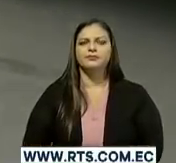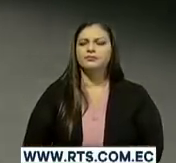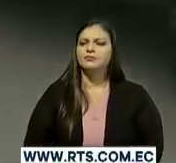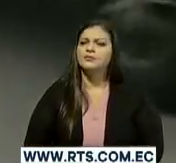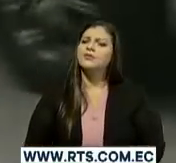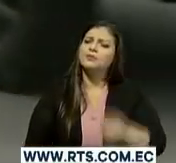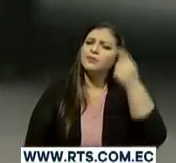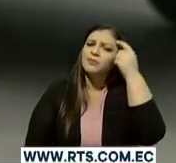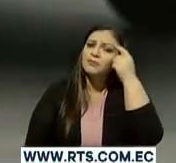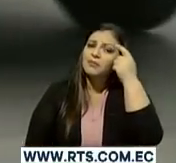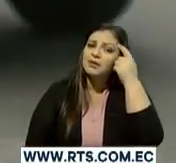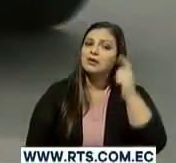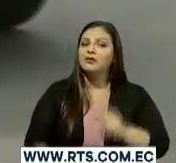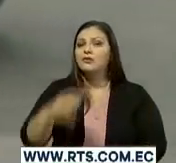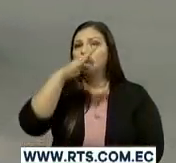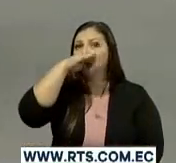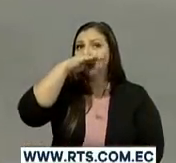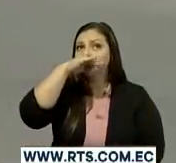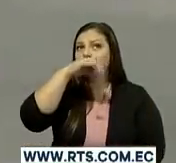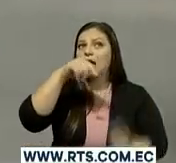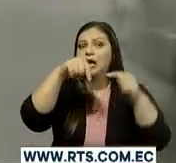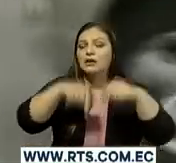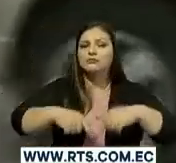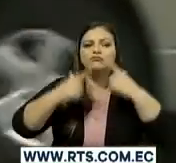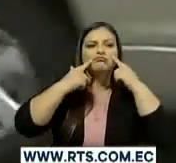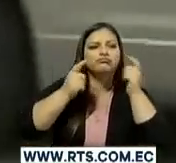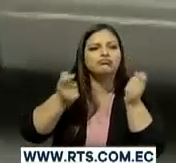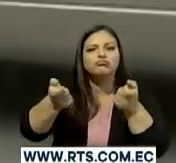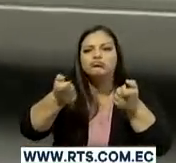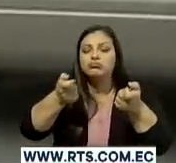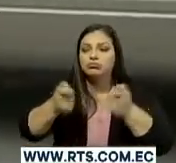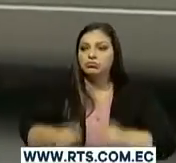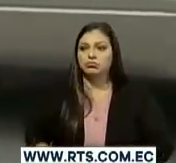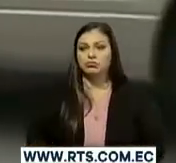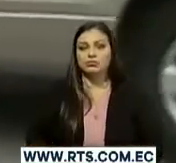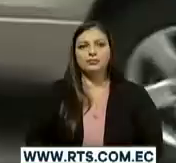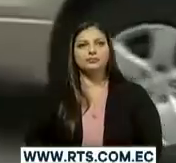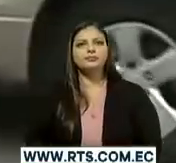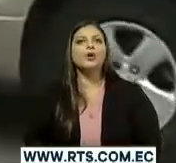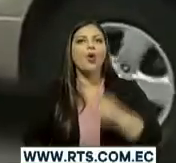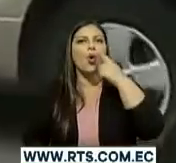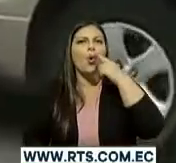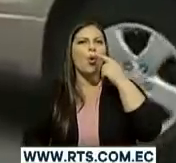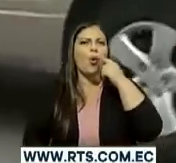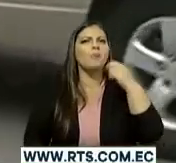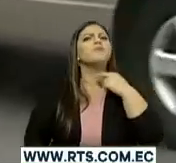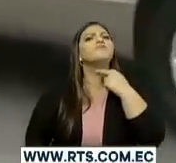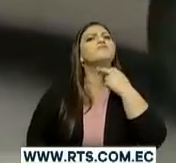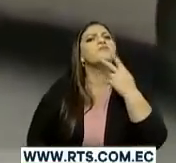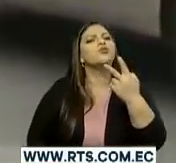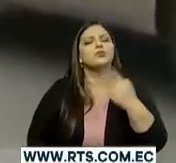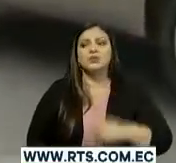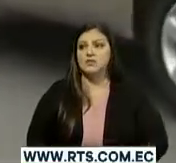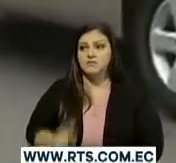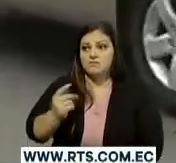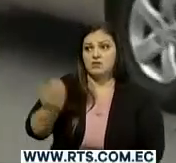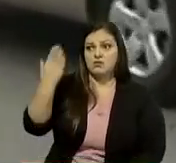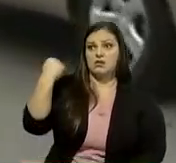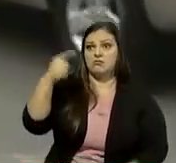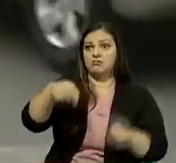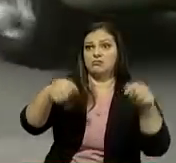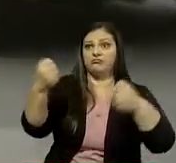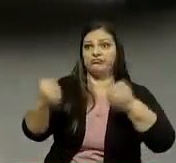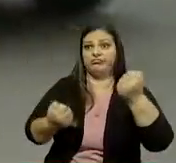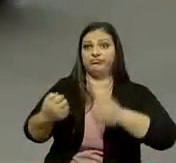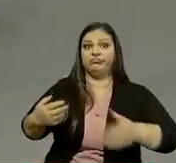para ahora ya no ha habido accidentes de tránsito y un accidente ya sigue de nuestro pensamiento visto